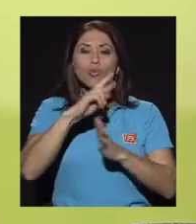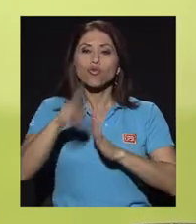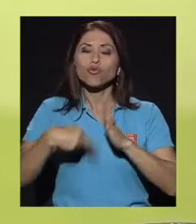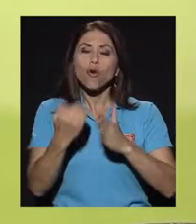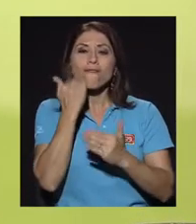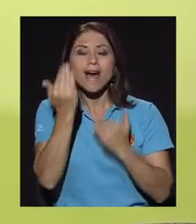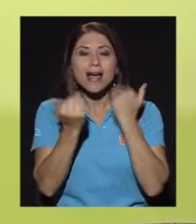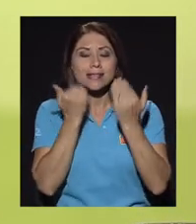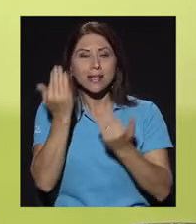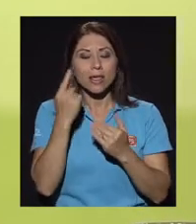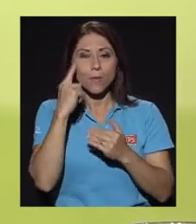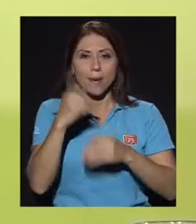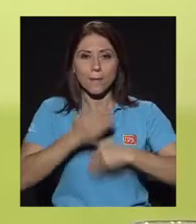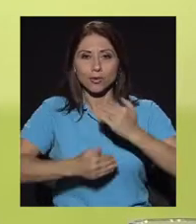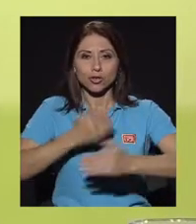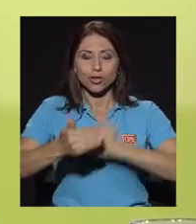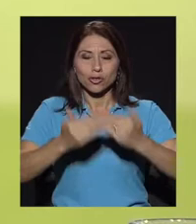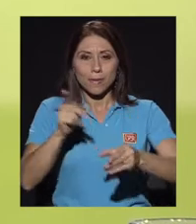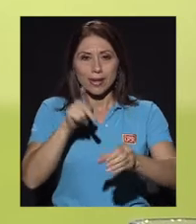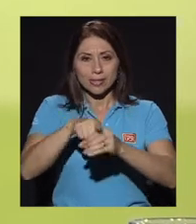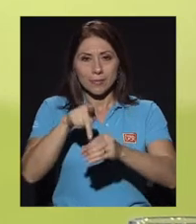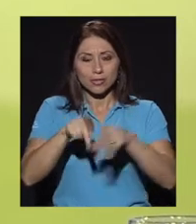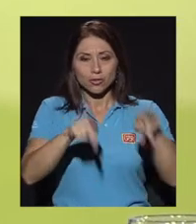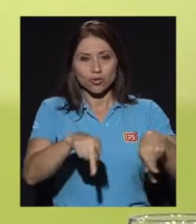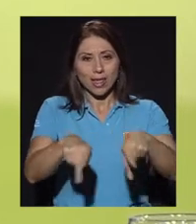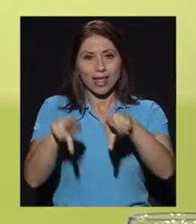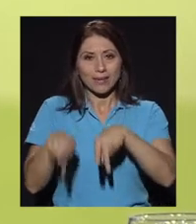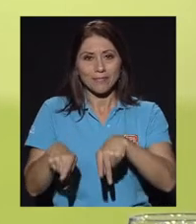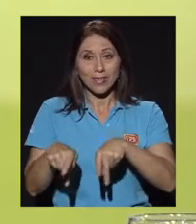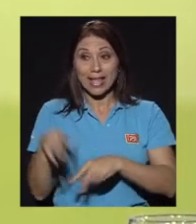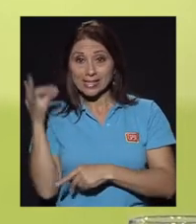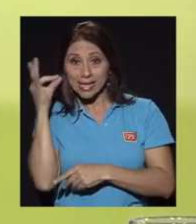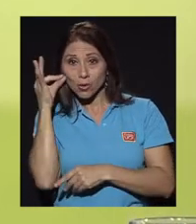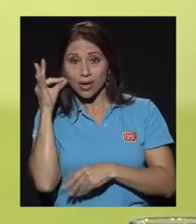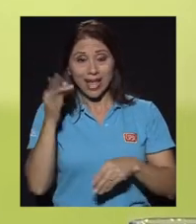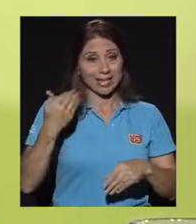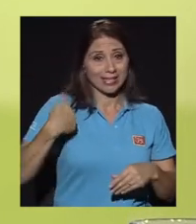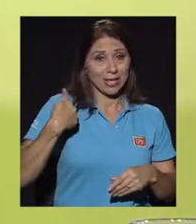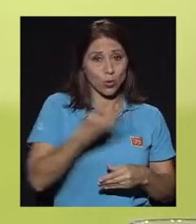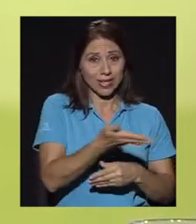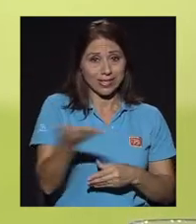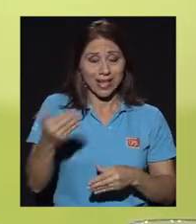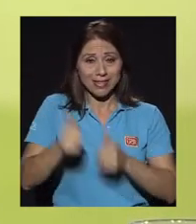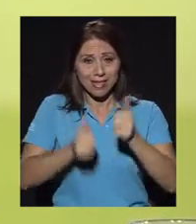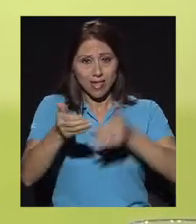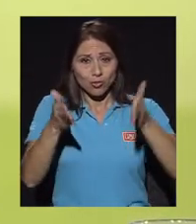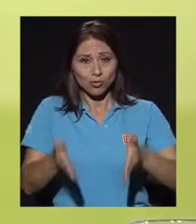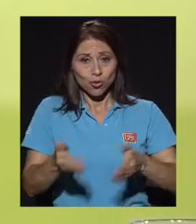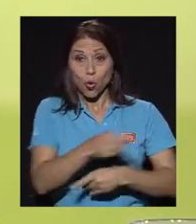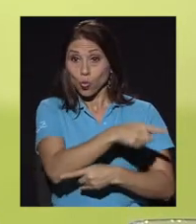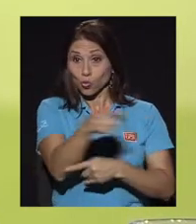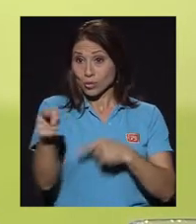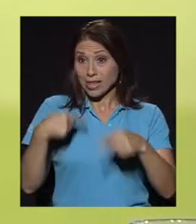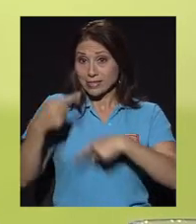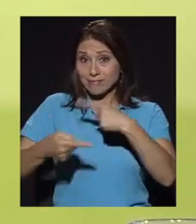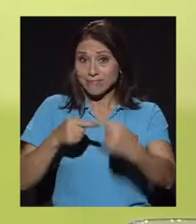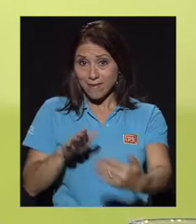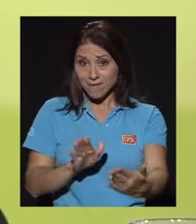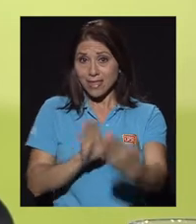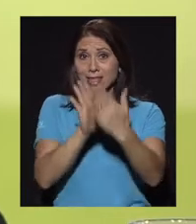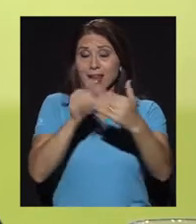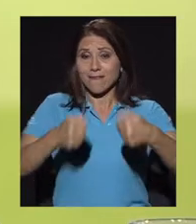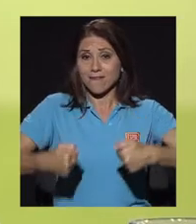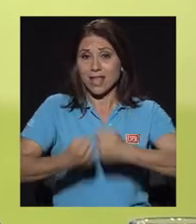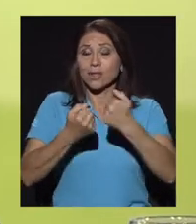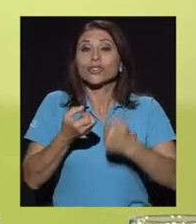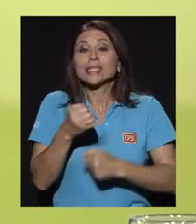en los procesos de participación ciudadana. Señora y señores candidatos, los retos que ustedes enfrentarán de ser